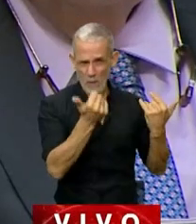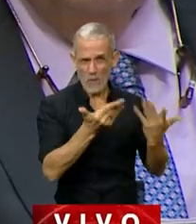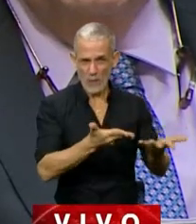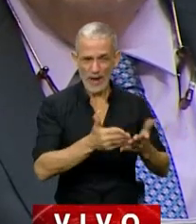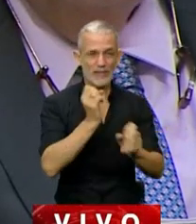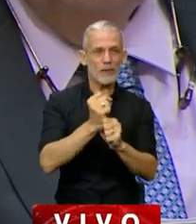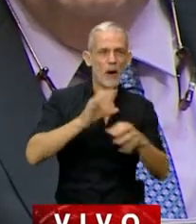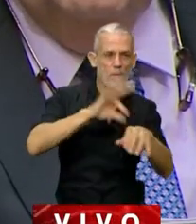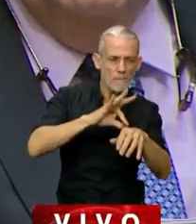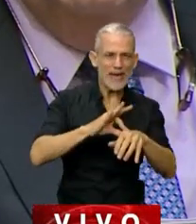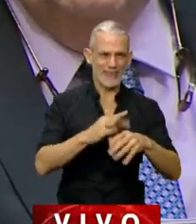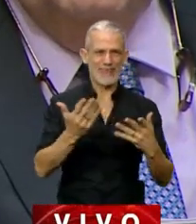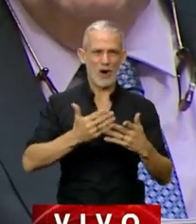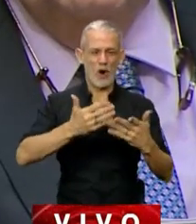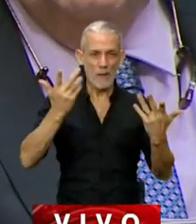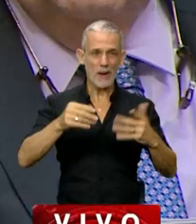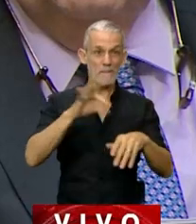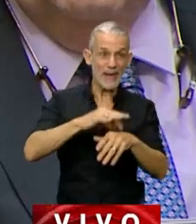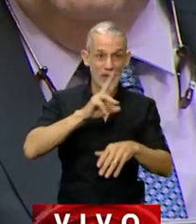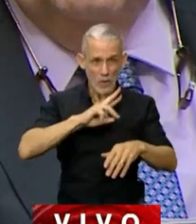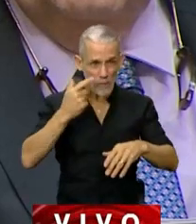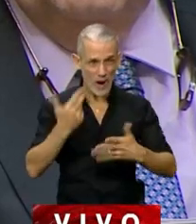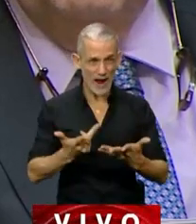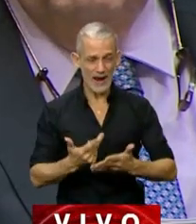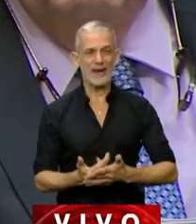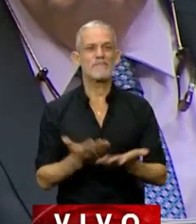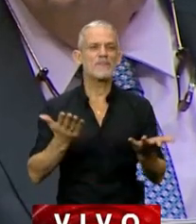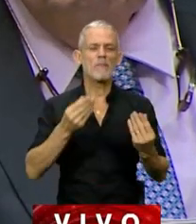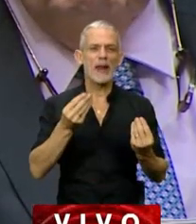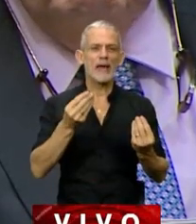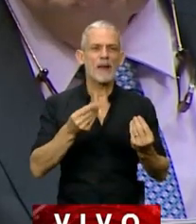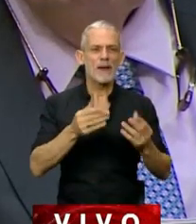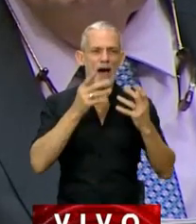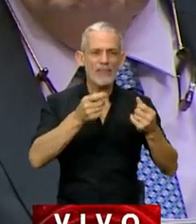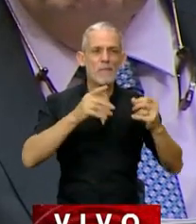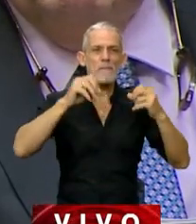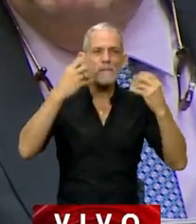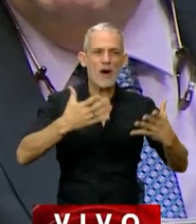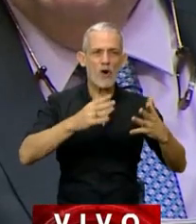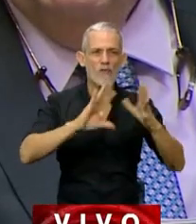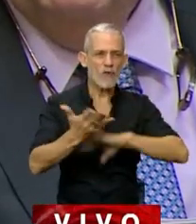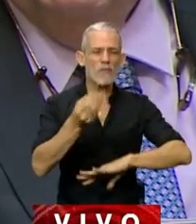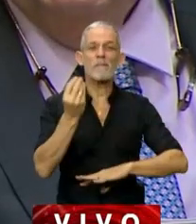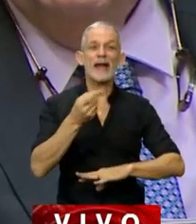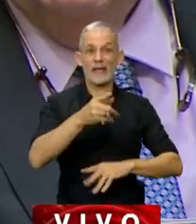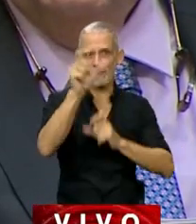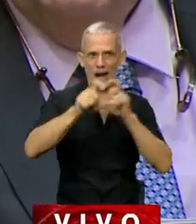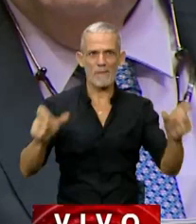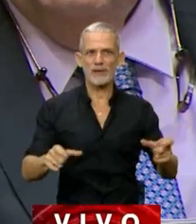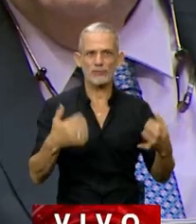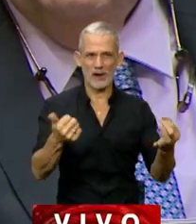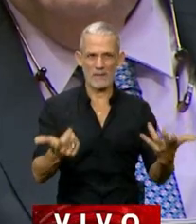con los médicos de atención primaria, con las médicas de atención primaria, en que apliquen las mejores condiciones para las